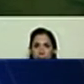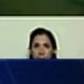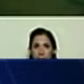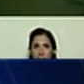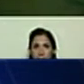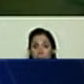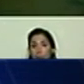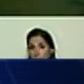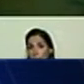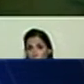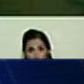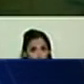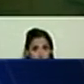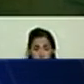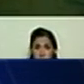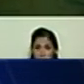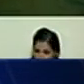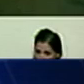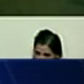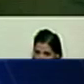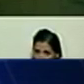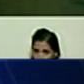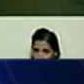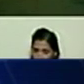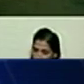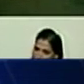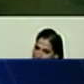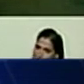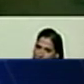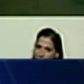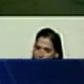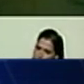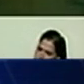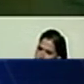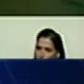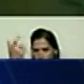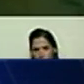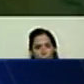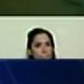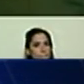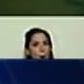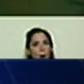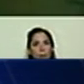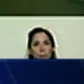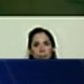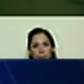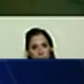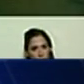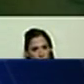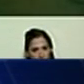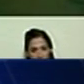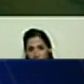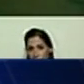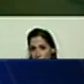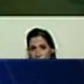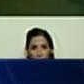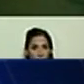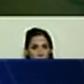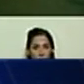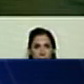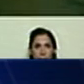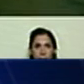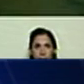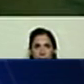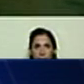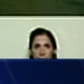lo que hemos hecho. Es lo que hemos hecho, es la posición de la Fuerza Armada Nacional Bolivariana,